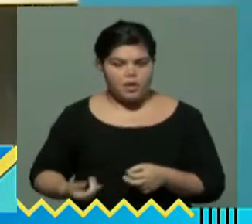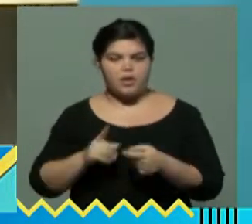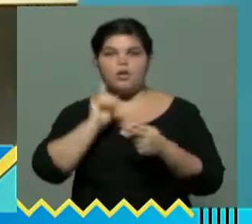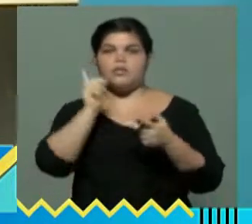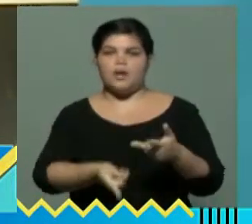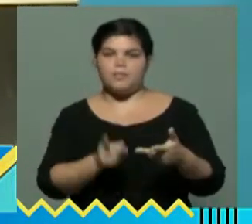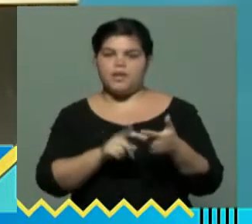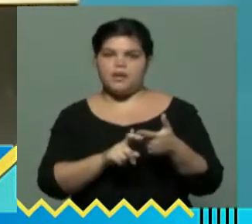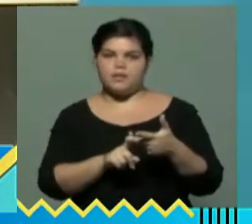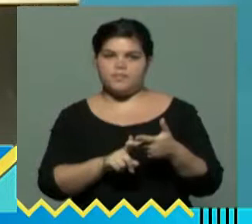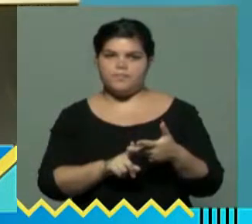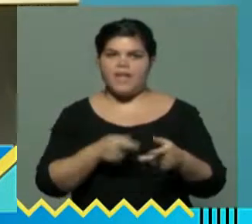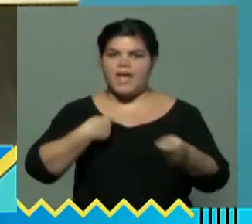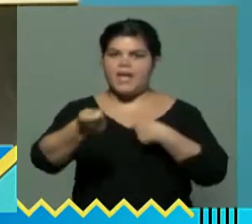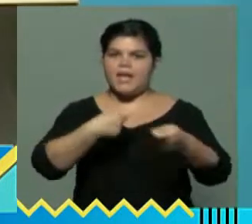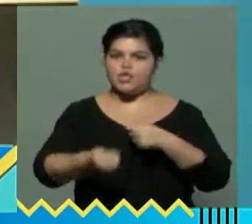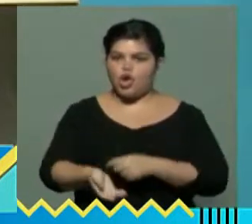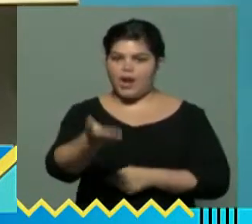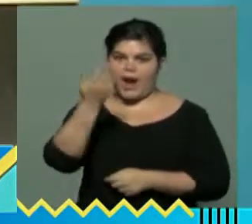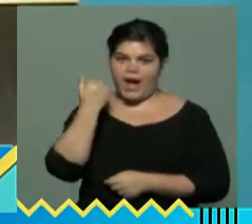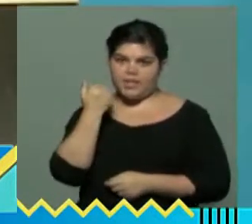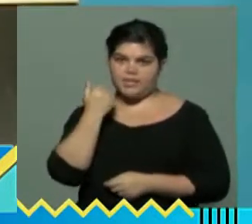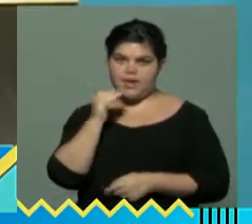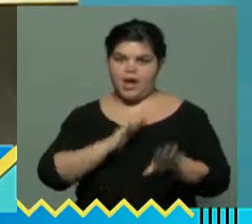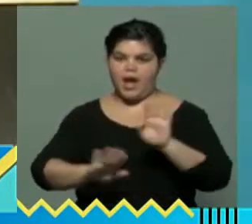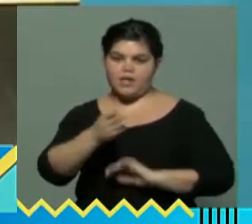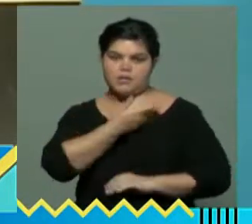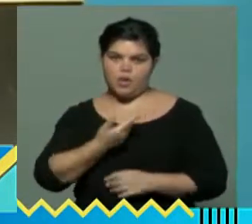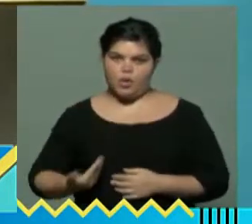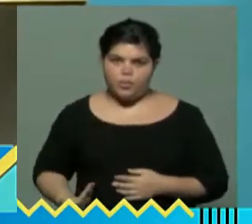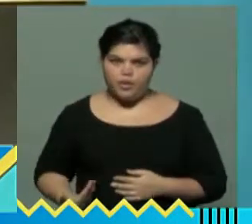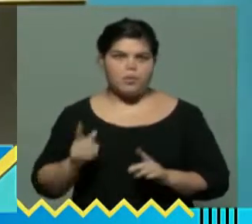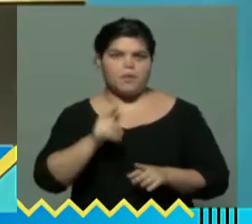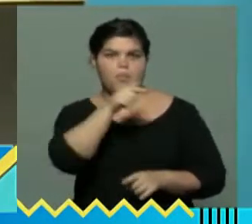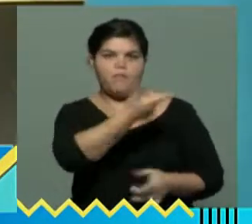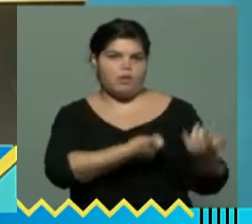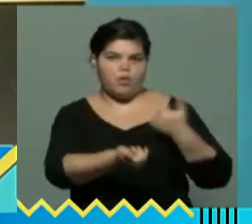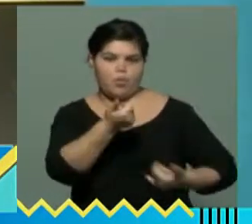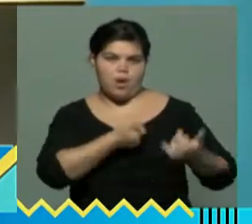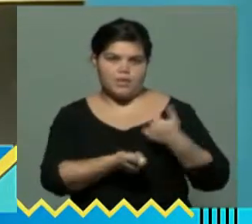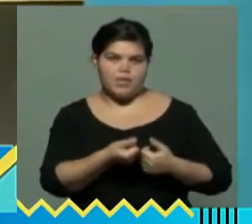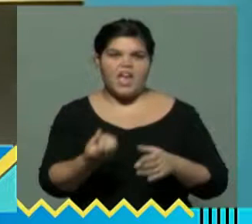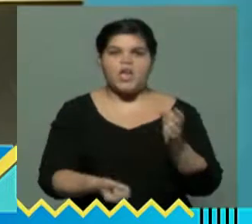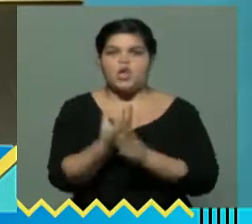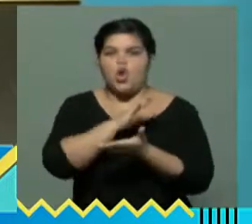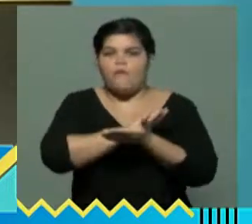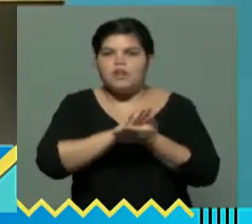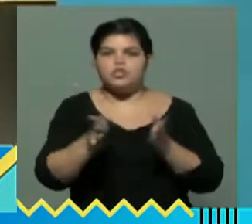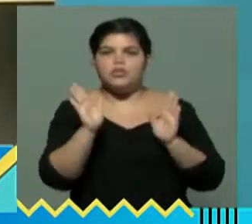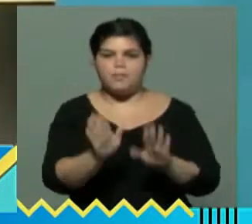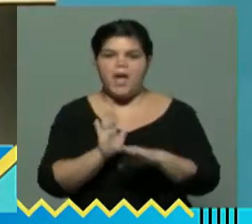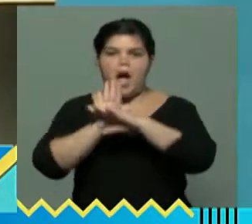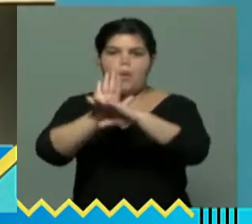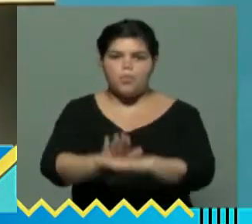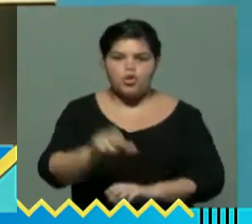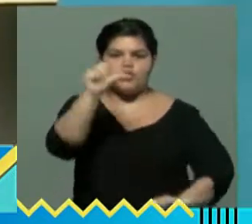¿no?, del papel que tuvo la gestión anterior, en lo que bien dijiste, Florencia, acerca de la innovación y el apoyo a los científicos y